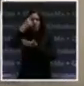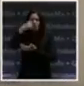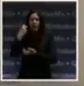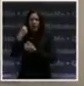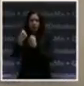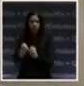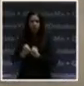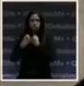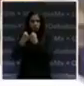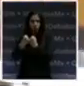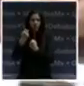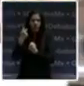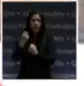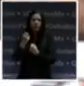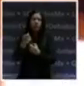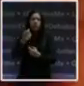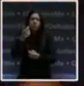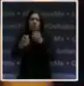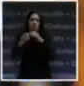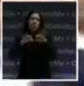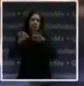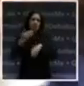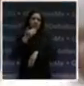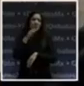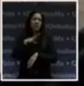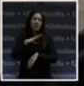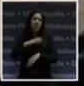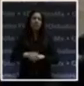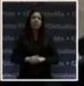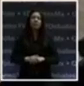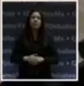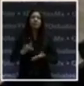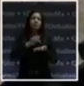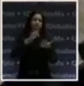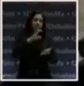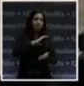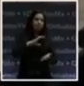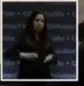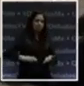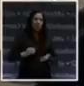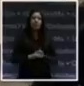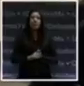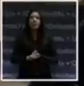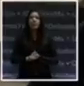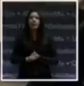consolidarse esto que es de los pocos éxitos de hoy. Gracias, candidato Osejo Domínguez, muy amable. Invitamos